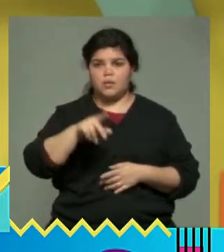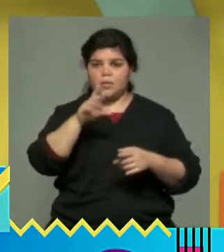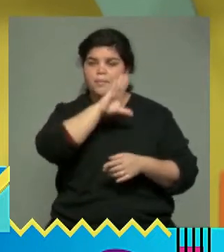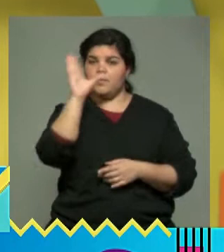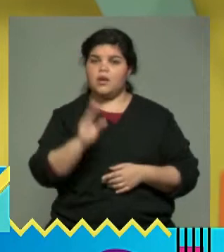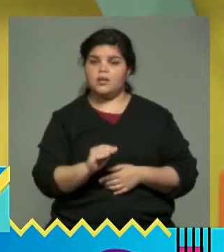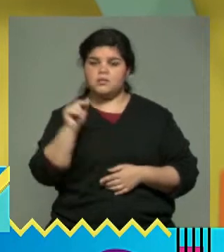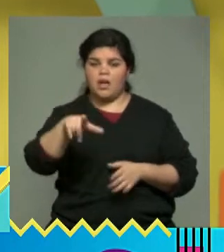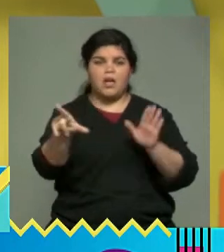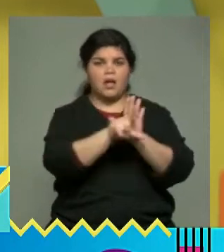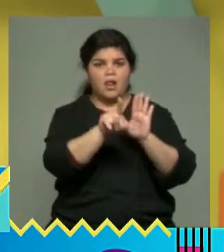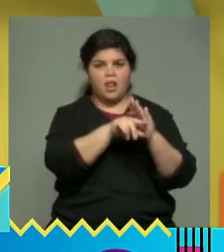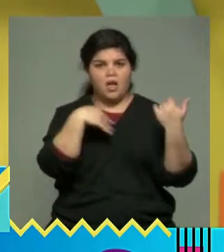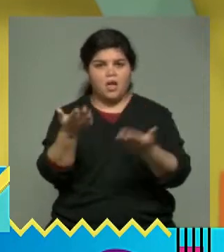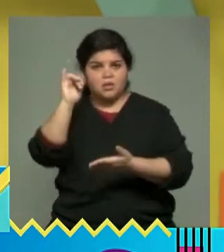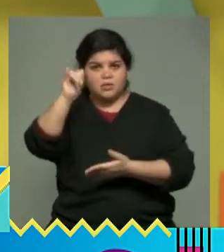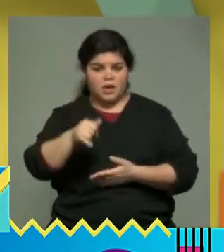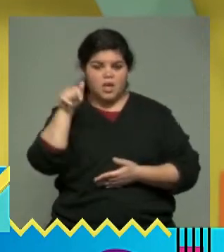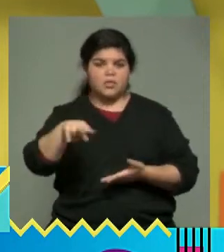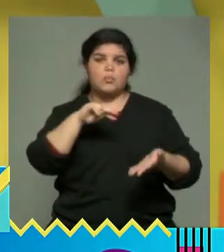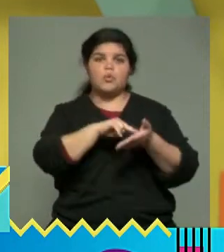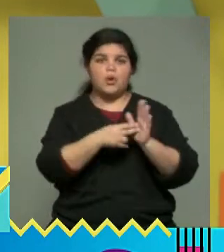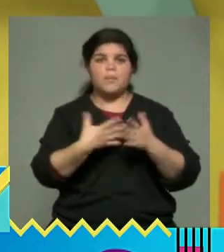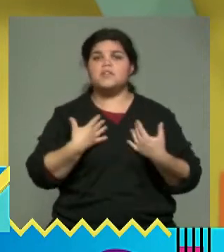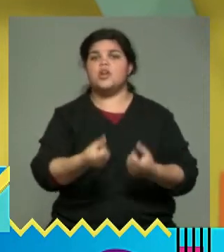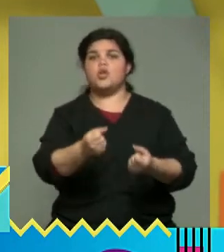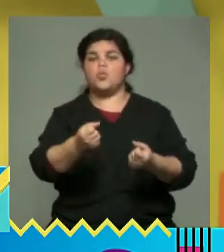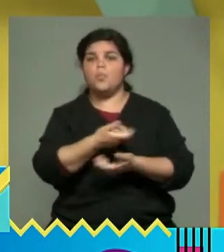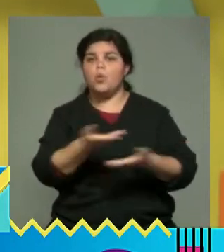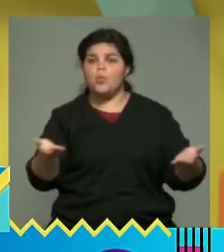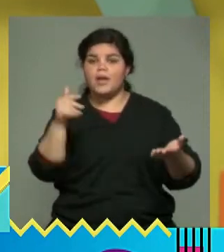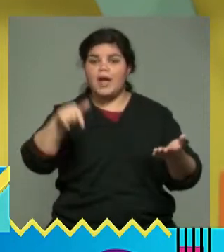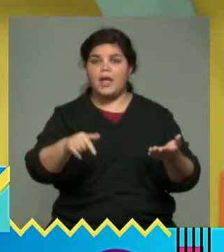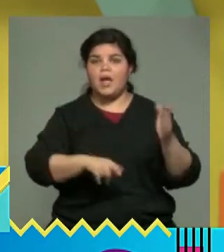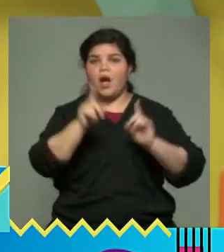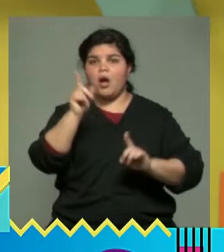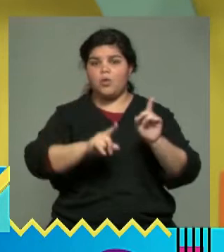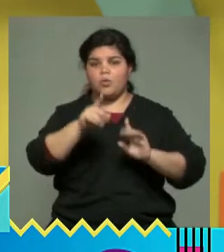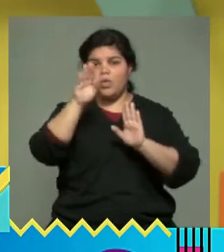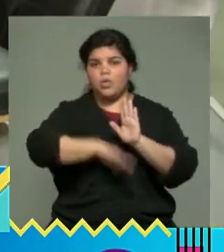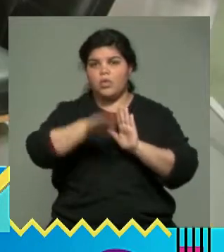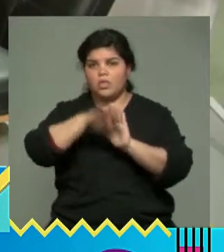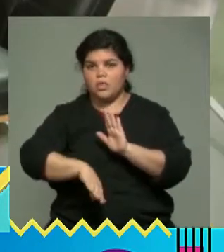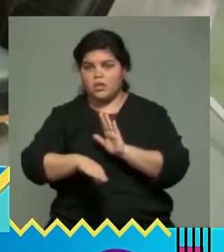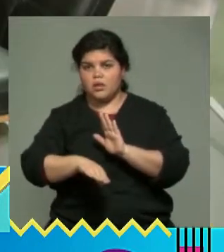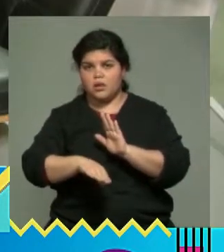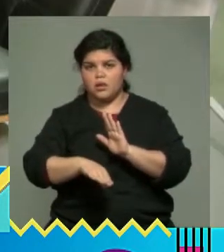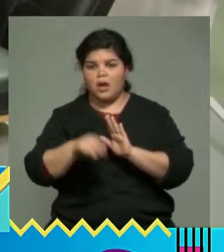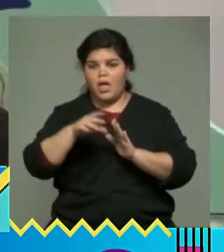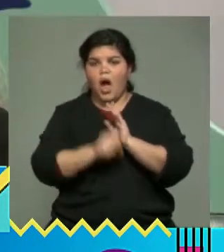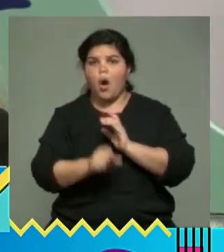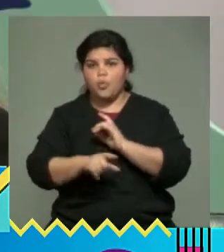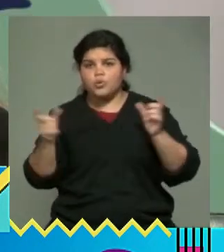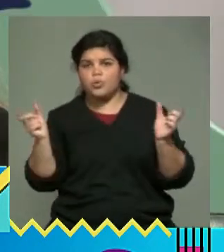en donde además, ¿no es cierto?, es un problema de salud pública, como digo, bajan los índices y de hecho la imposición es en viceversa. A quienes